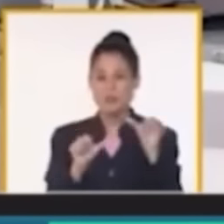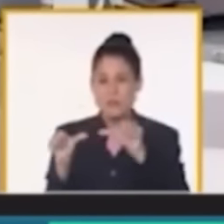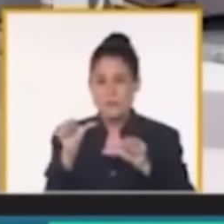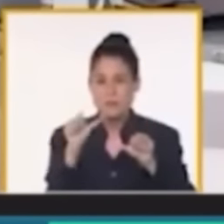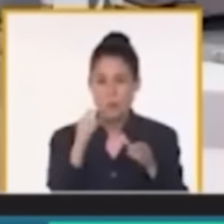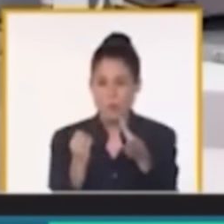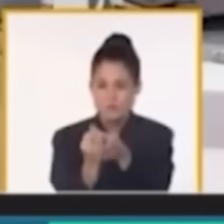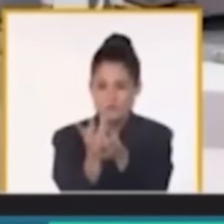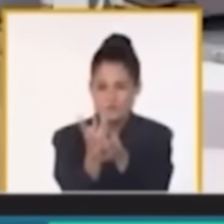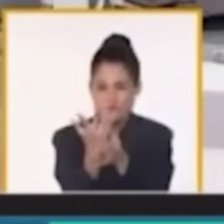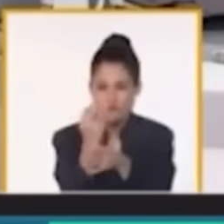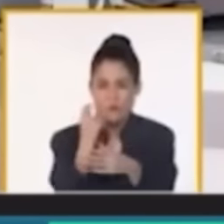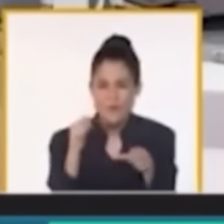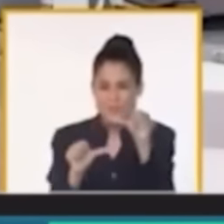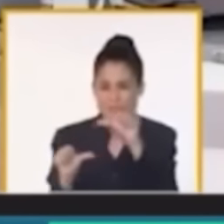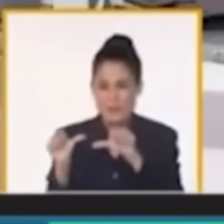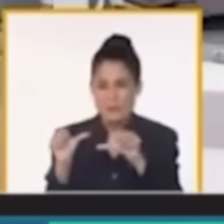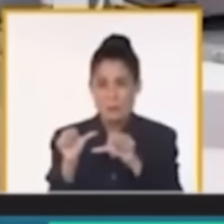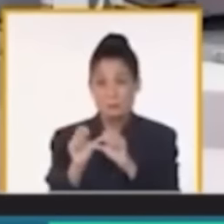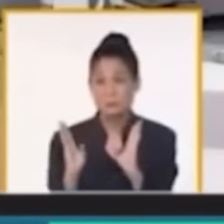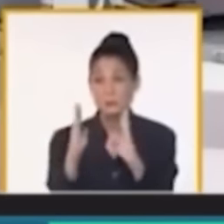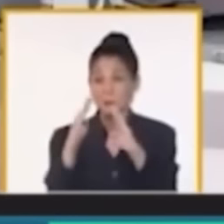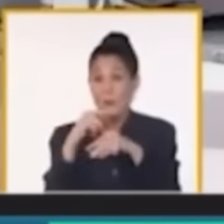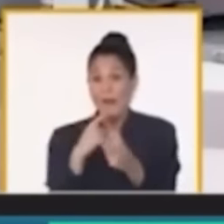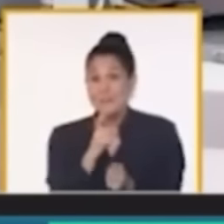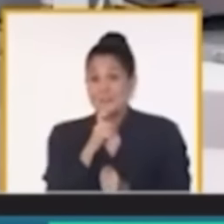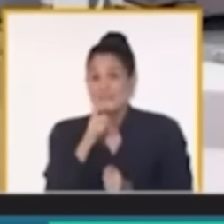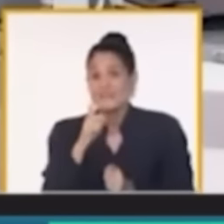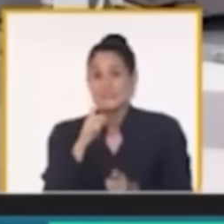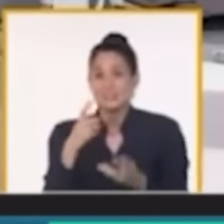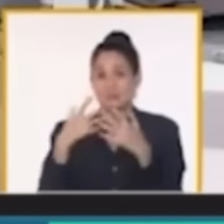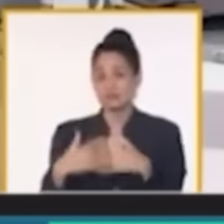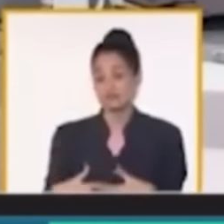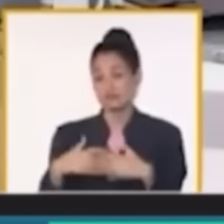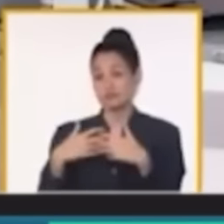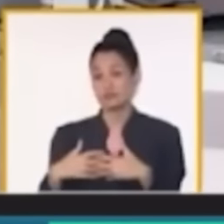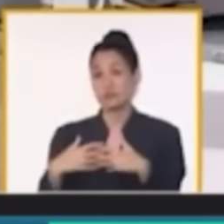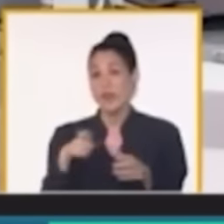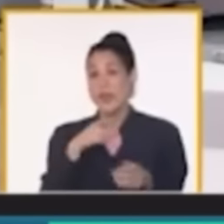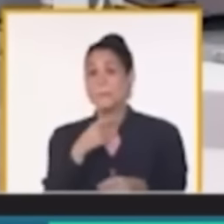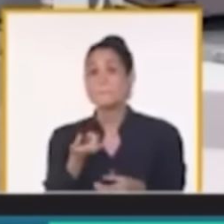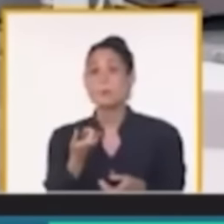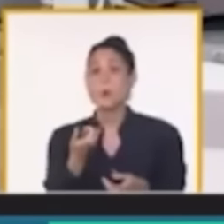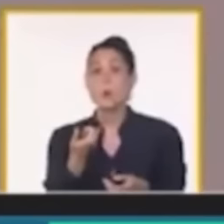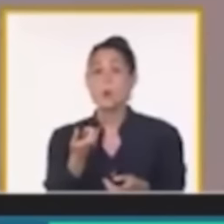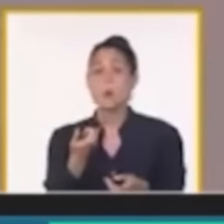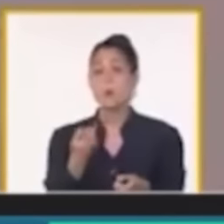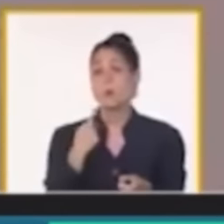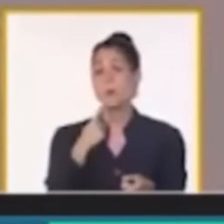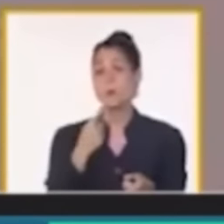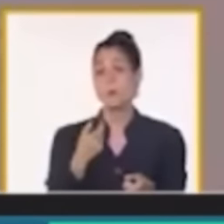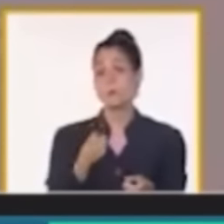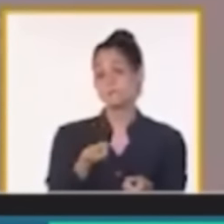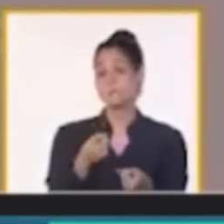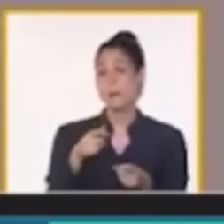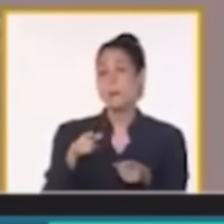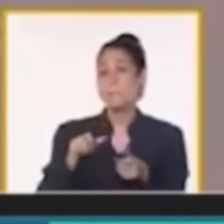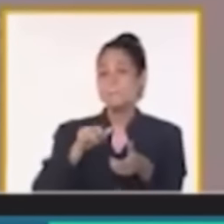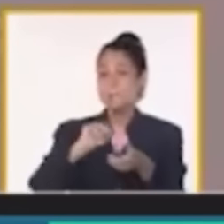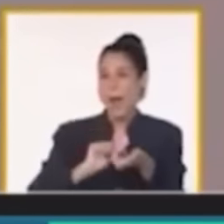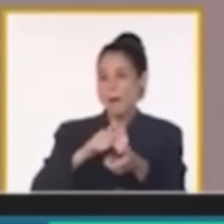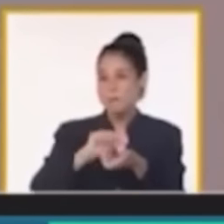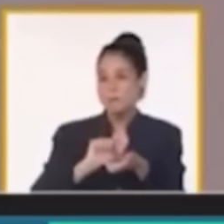y el la papa que es un programa pequeño que la mantenemos con más más o menos 4 o 5000 hees de papa pero no es es una es una